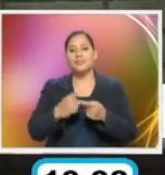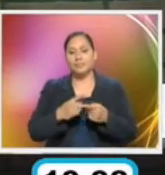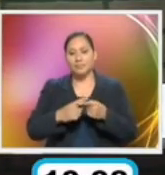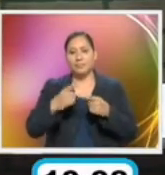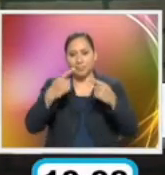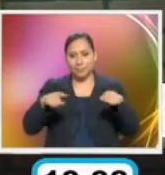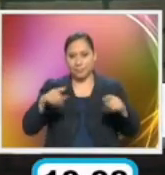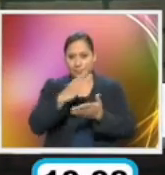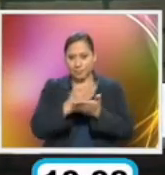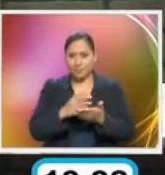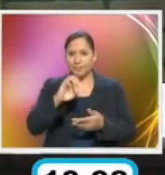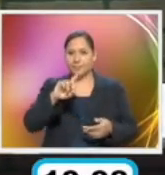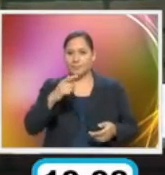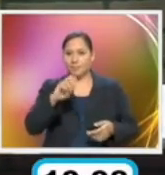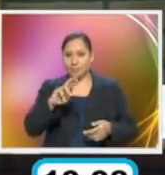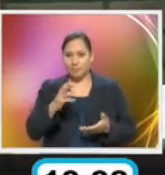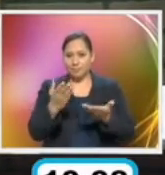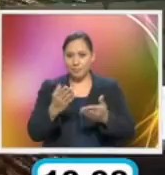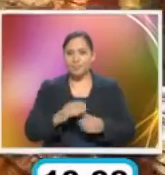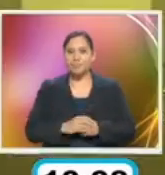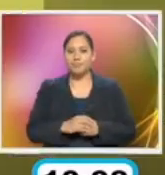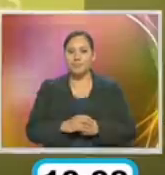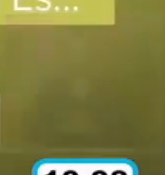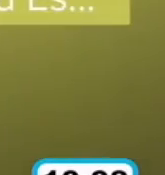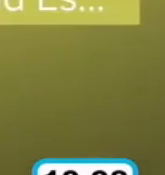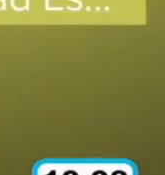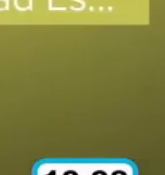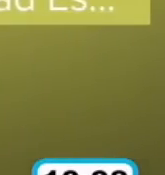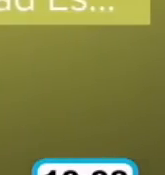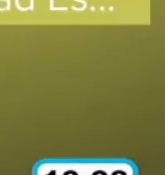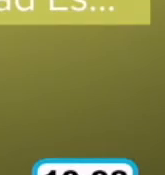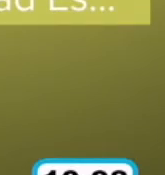el intermedio Edgar Oceransky.